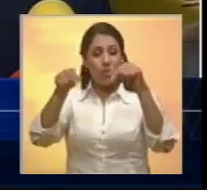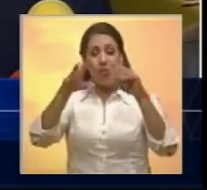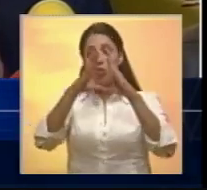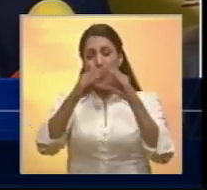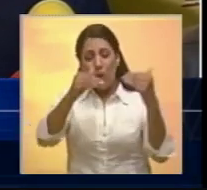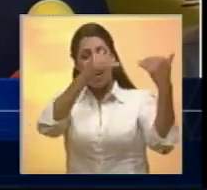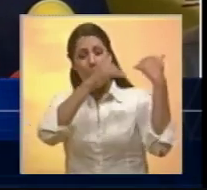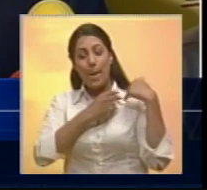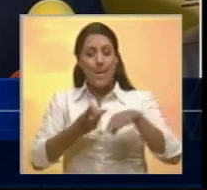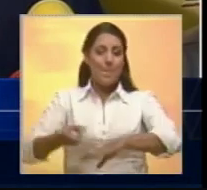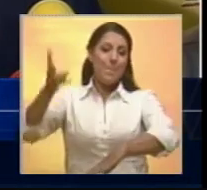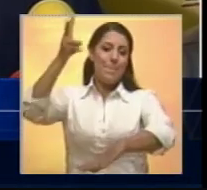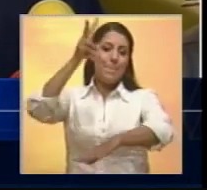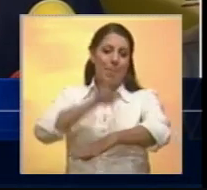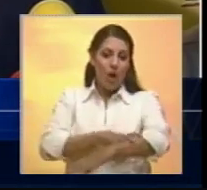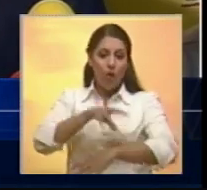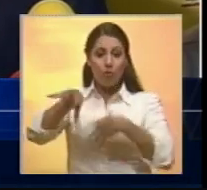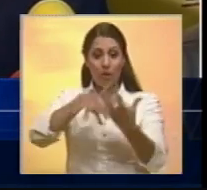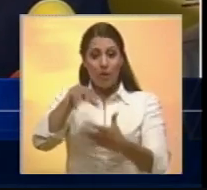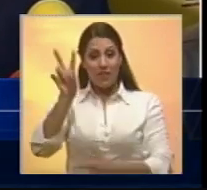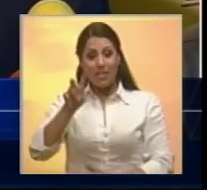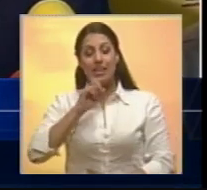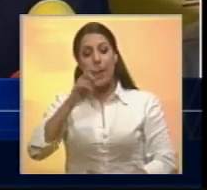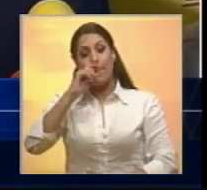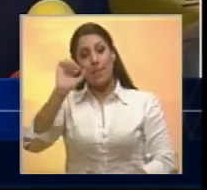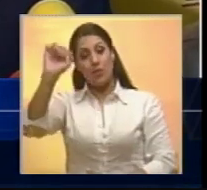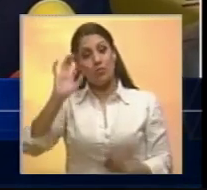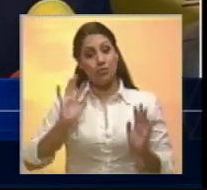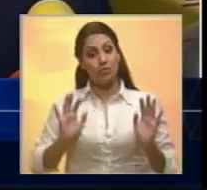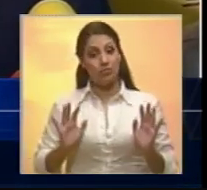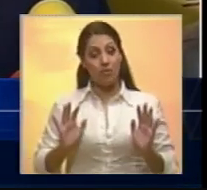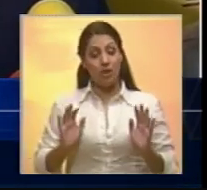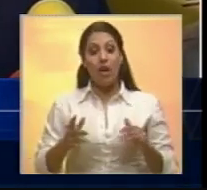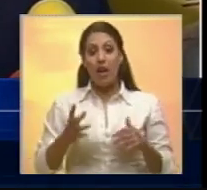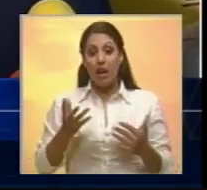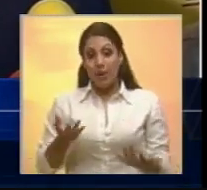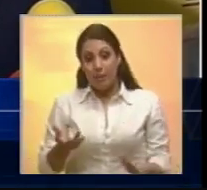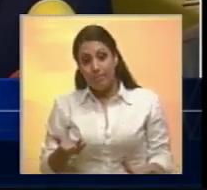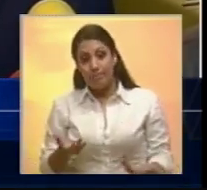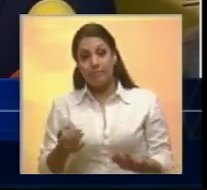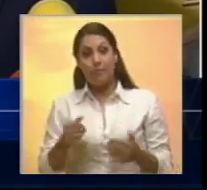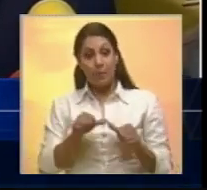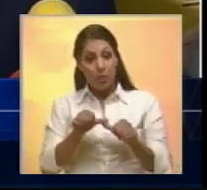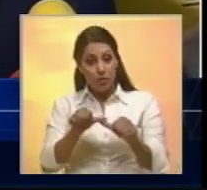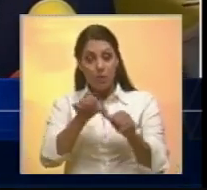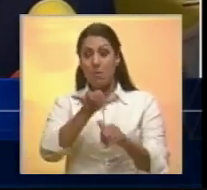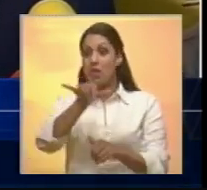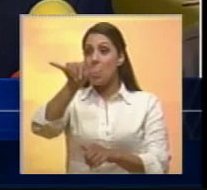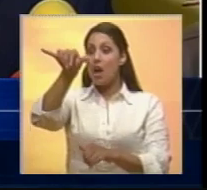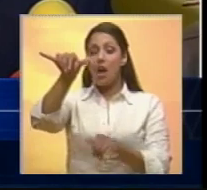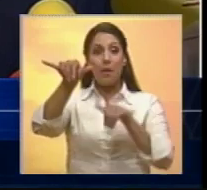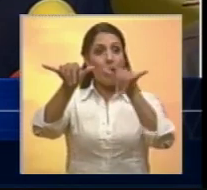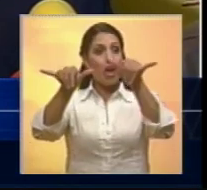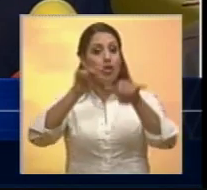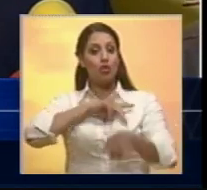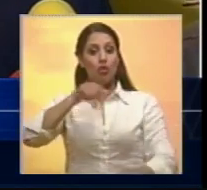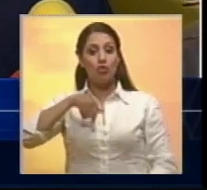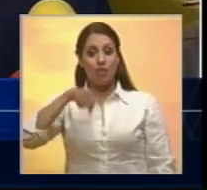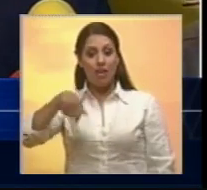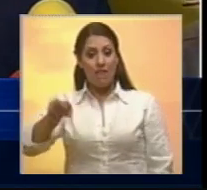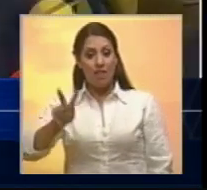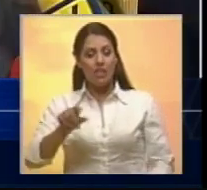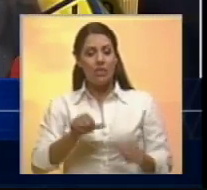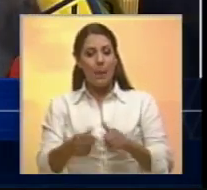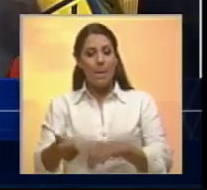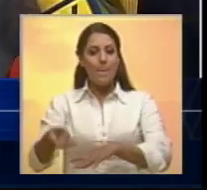responsable de lo peor que le ha pasado a Venezuela, que es Nicolás Maduro, que mientras sigue viajando, seguimos los venezolanos cada día